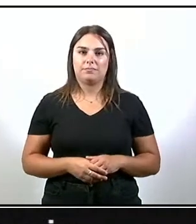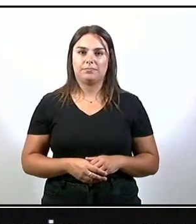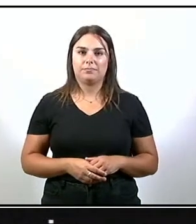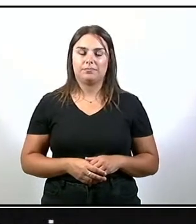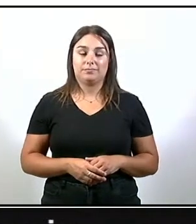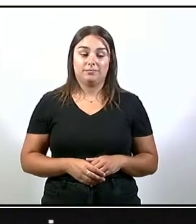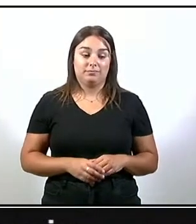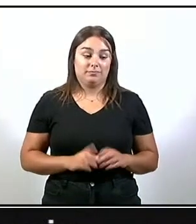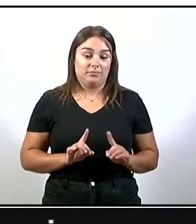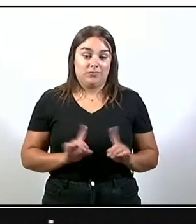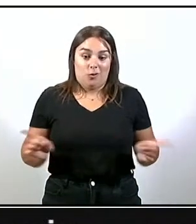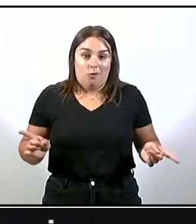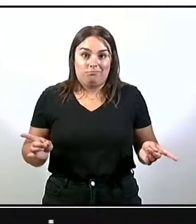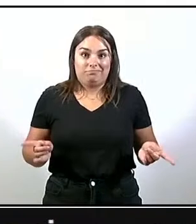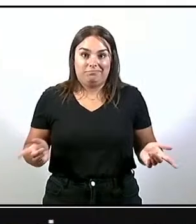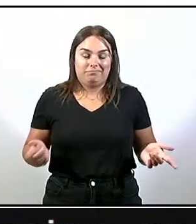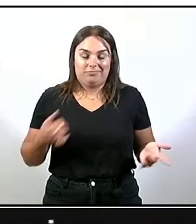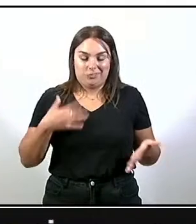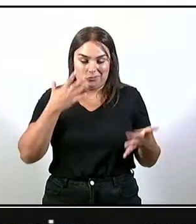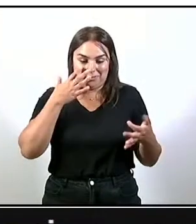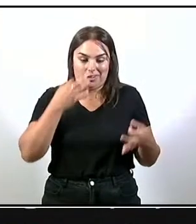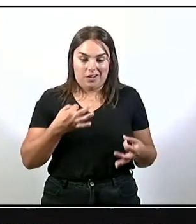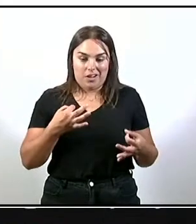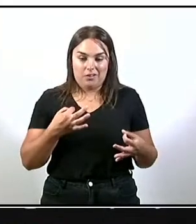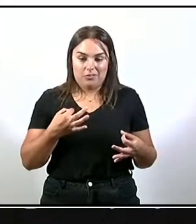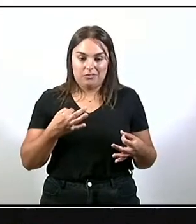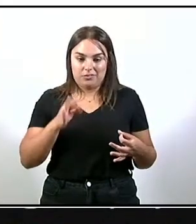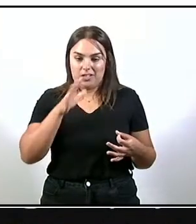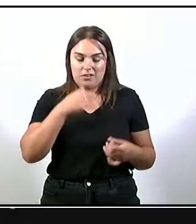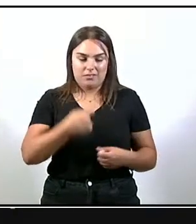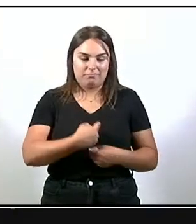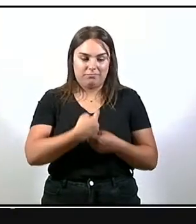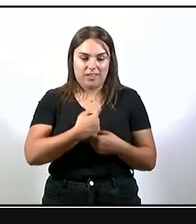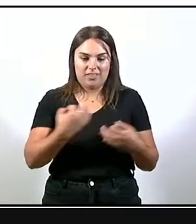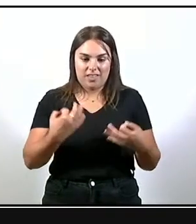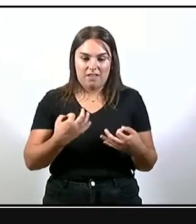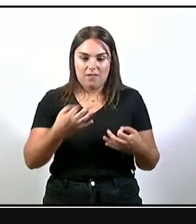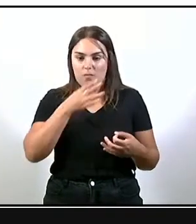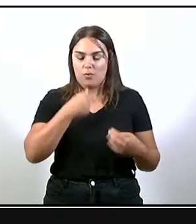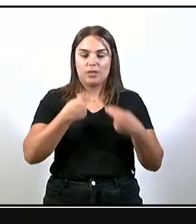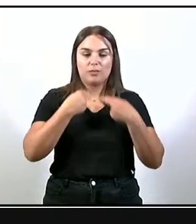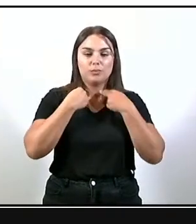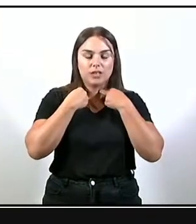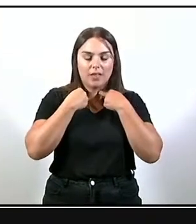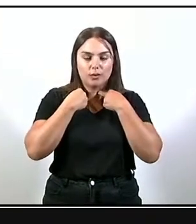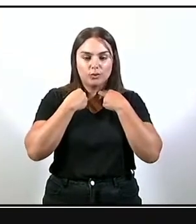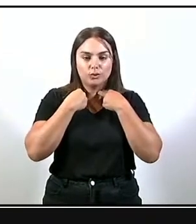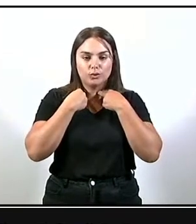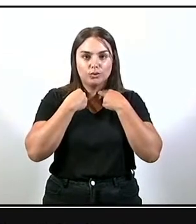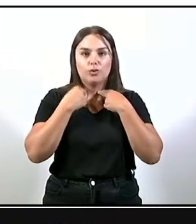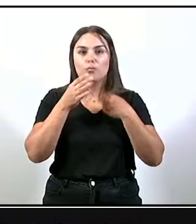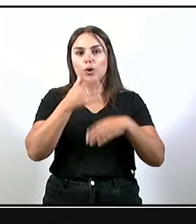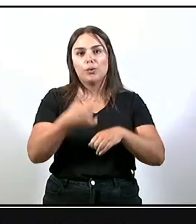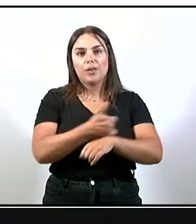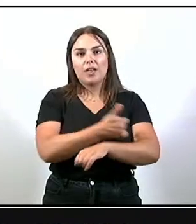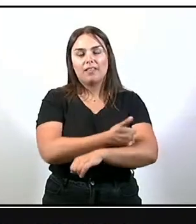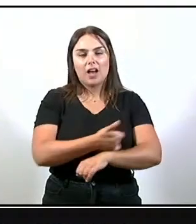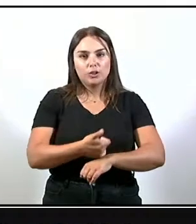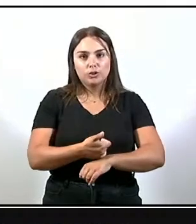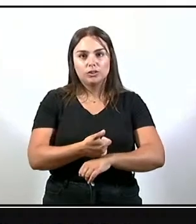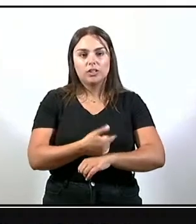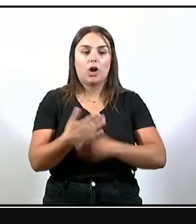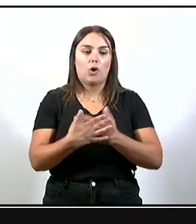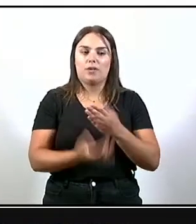No, es que yo creo que la obligación que tenemos como diputados elegidos y diputadas elegidas por los ciudadanos es que se forme